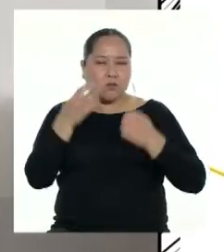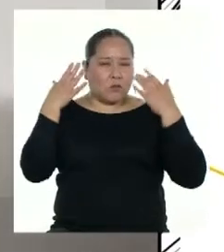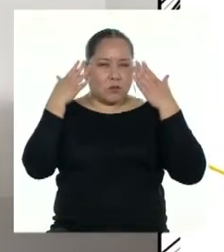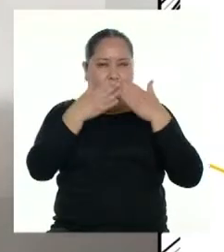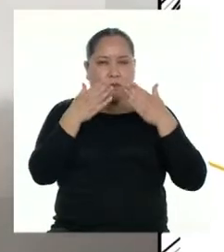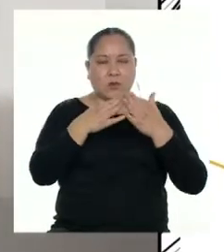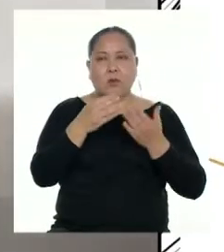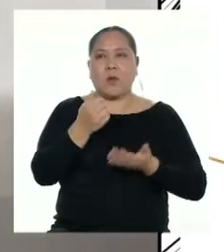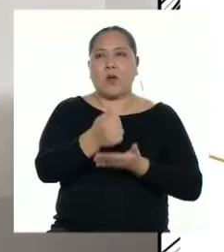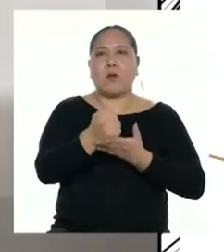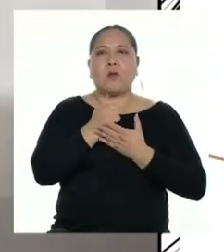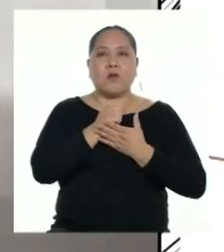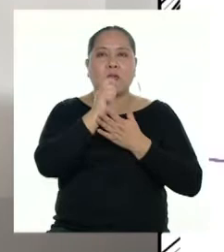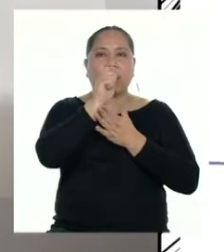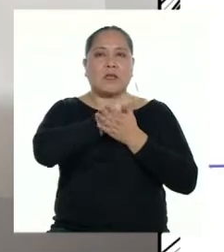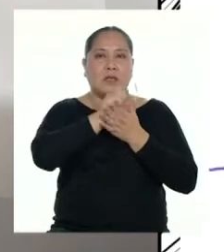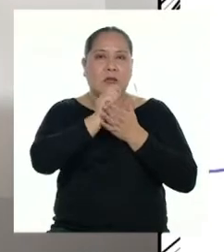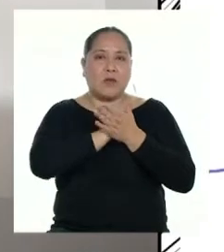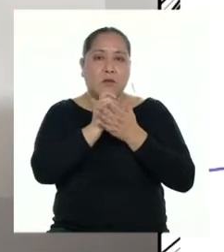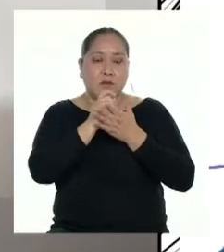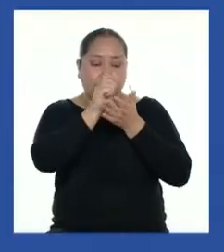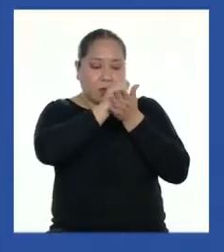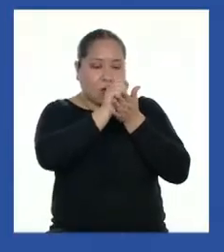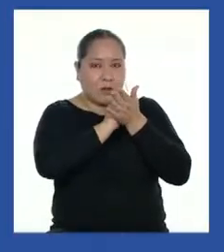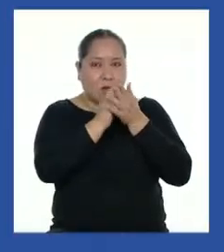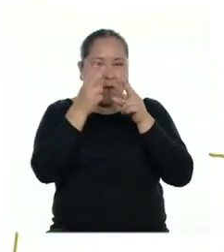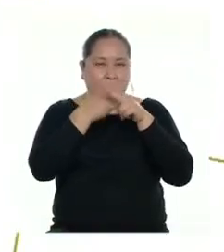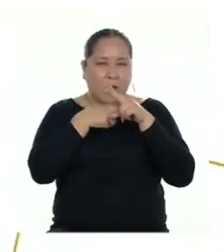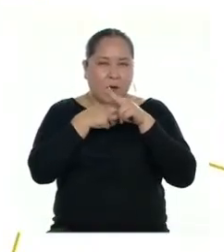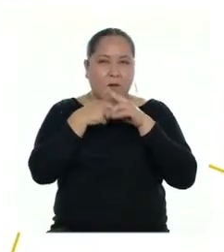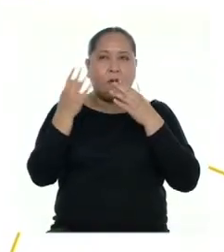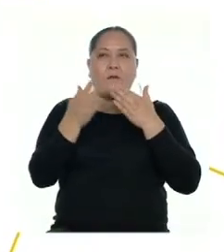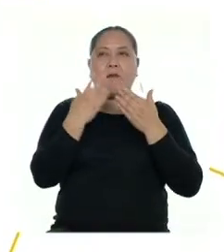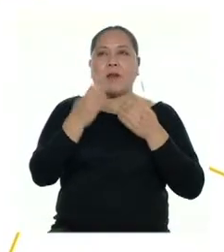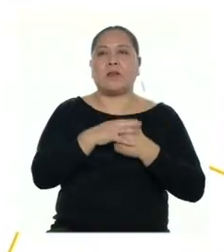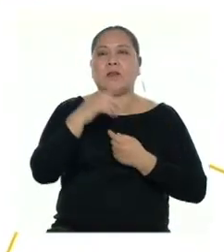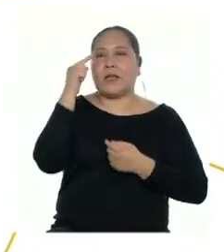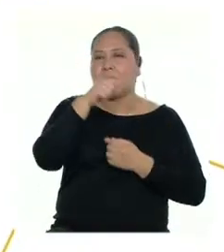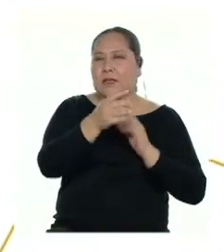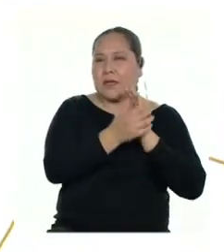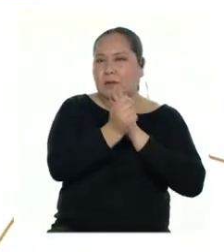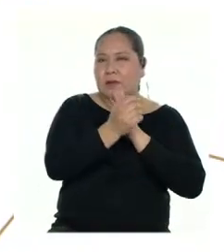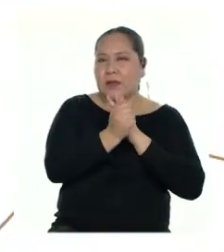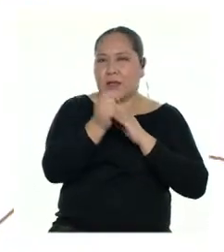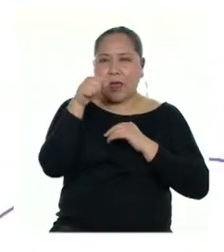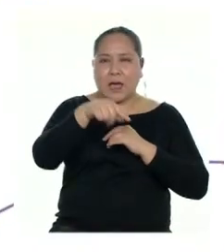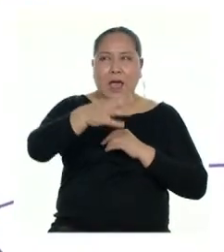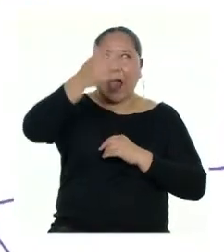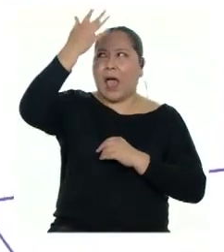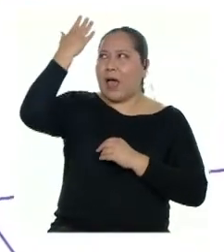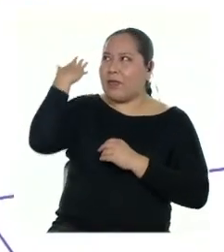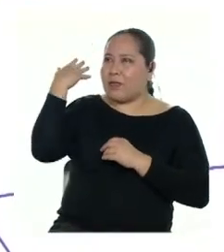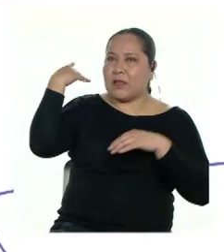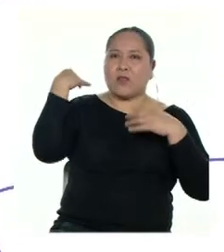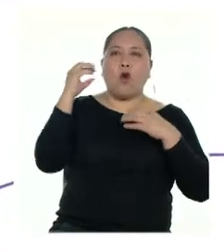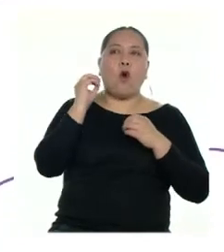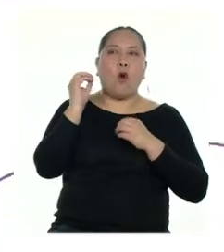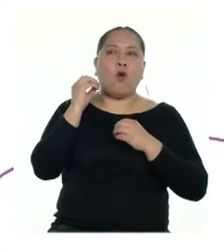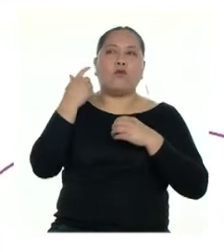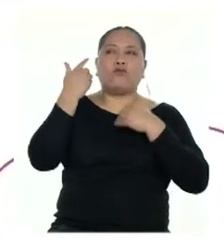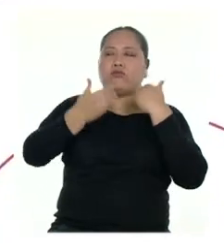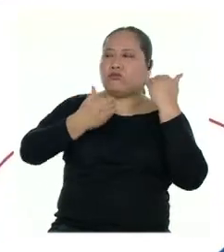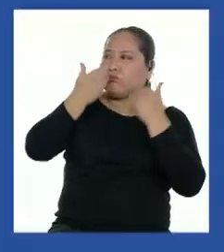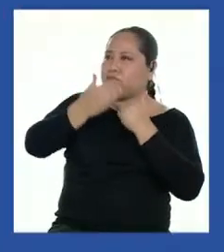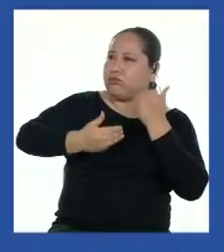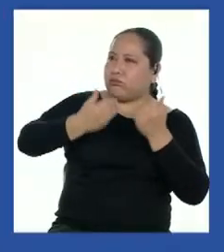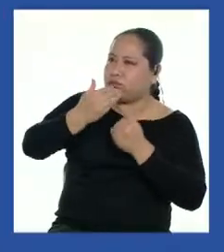que me permite escribir mis textos de forma breve y sencilla. ¿Esa habilidad la tuviste desde un principio o la has ido desarrollando